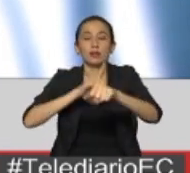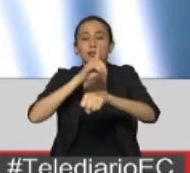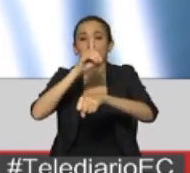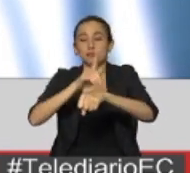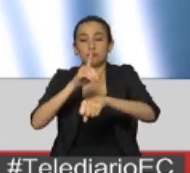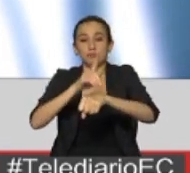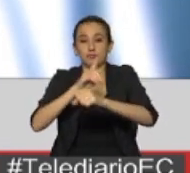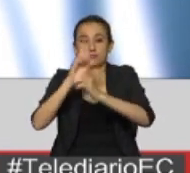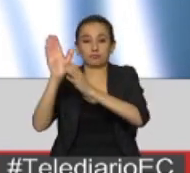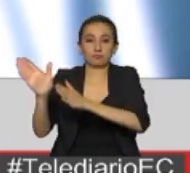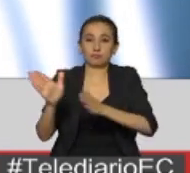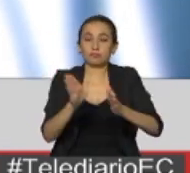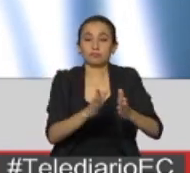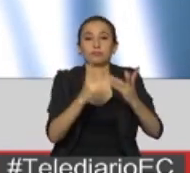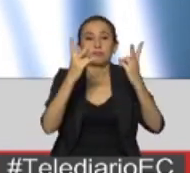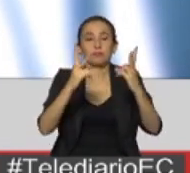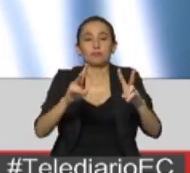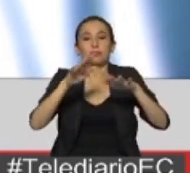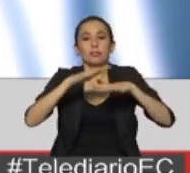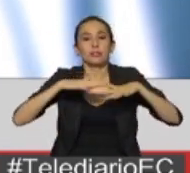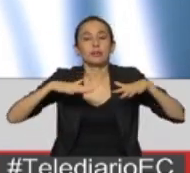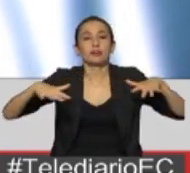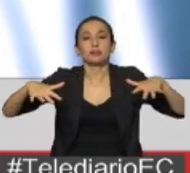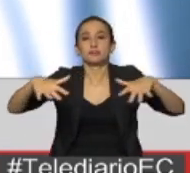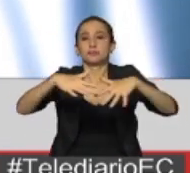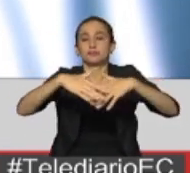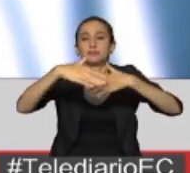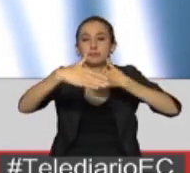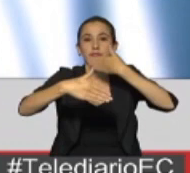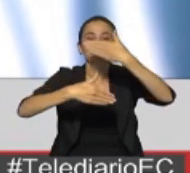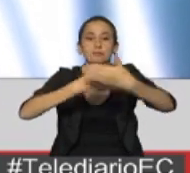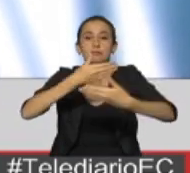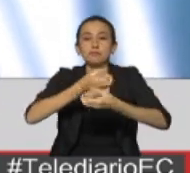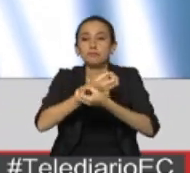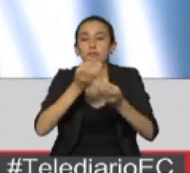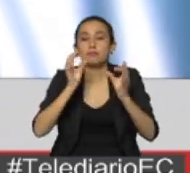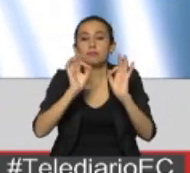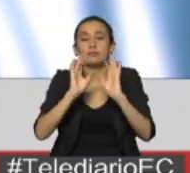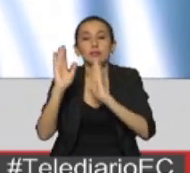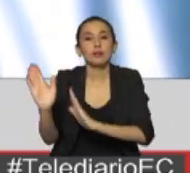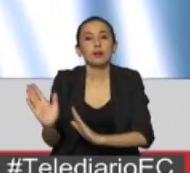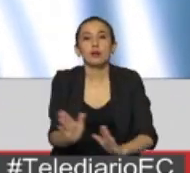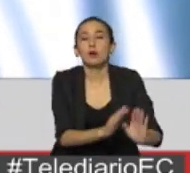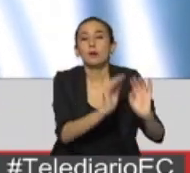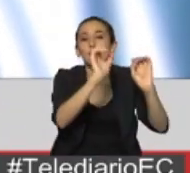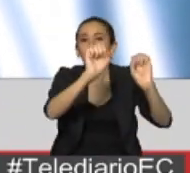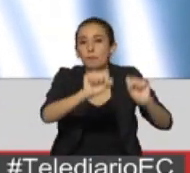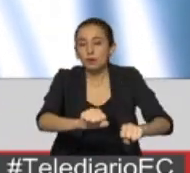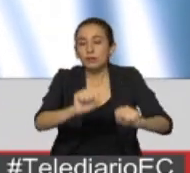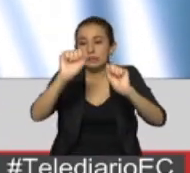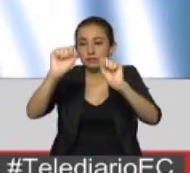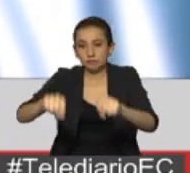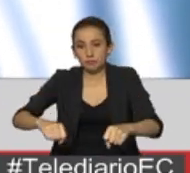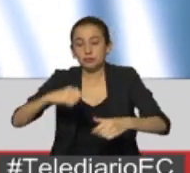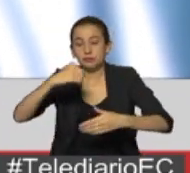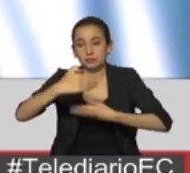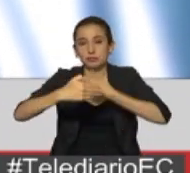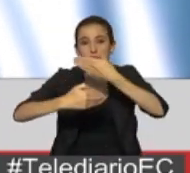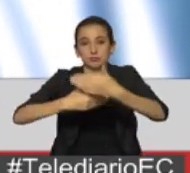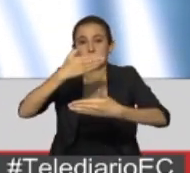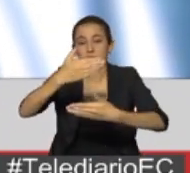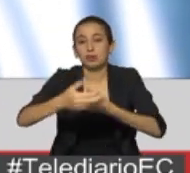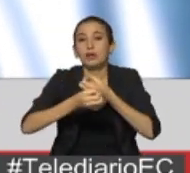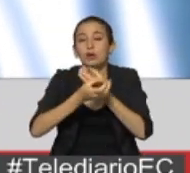Ecuador también ha delegado en este caso al gerente general del banco para poder hacer de una manera mucho